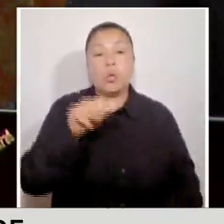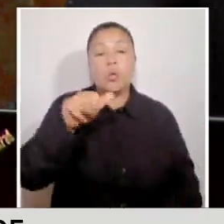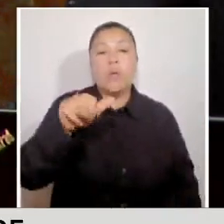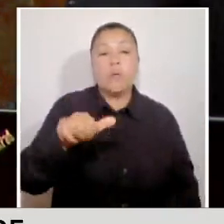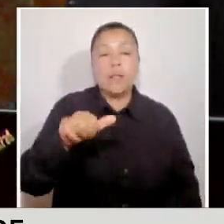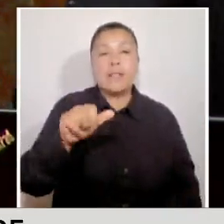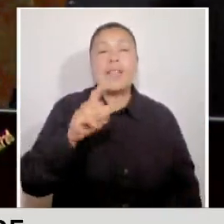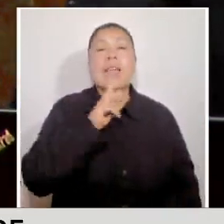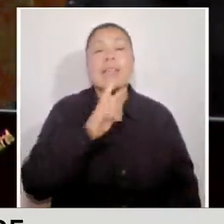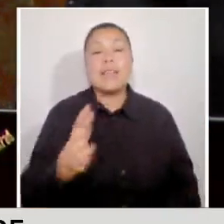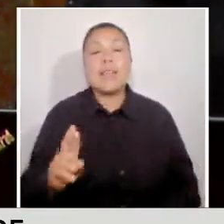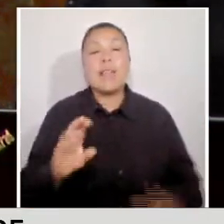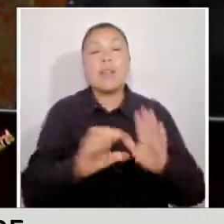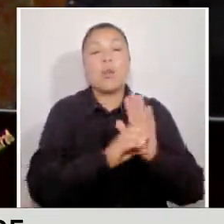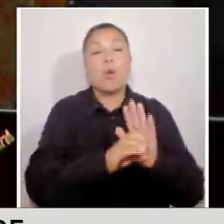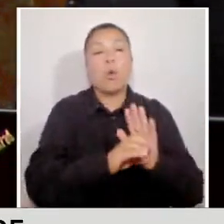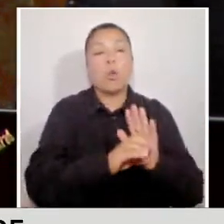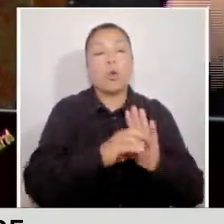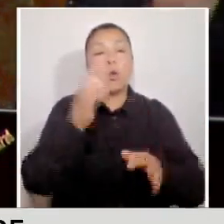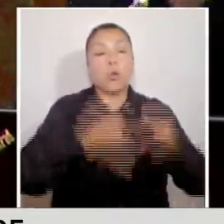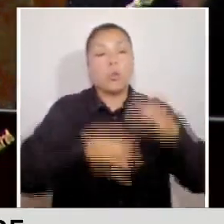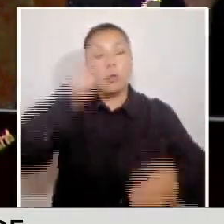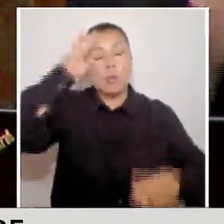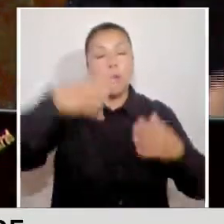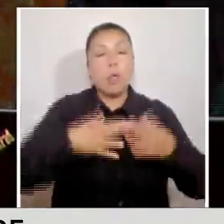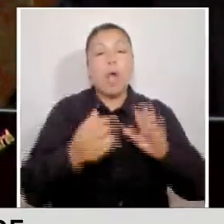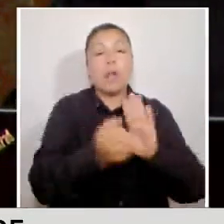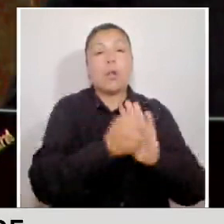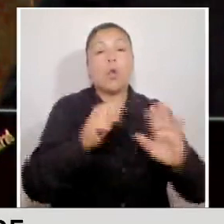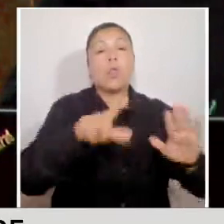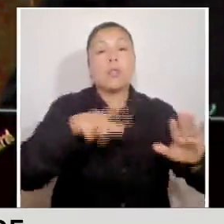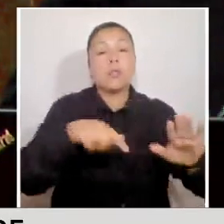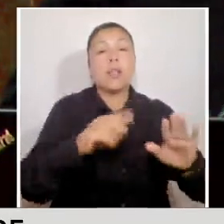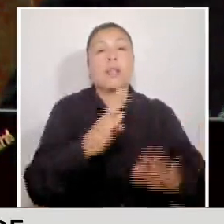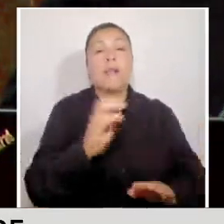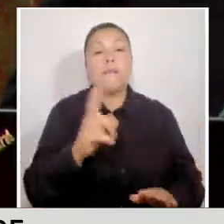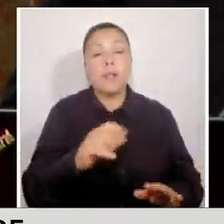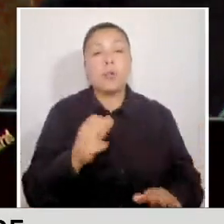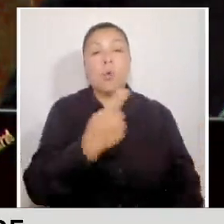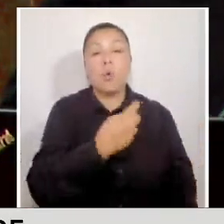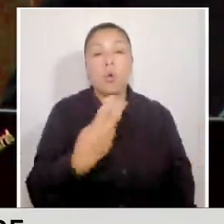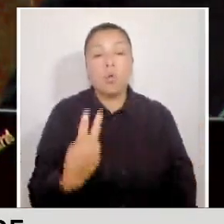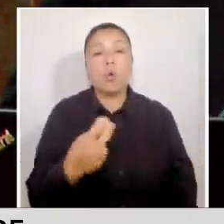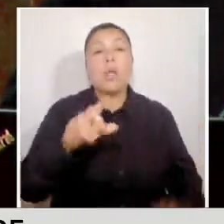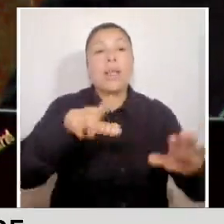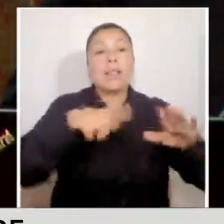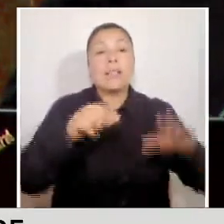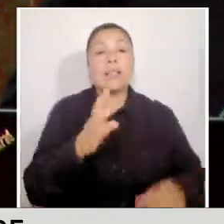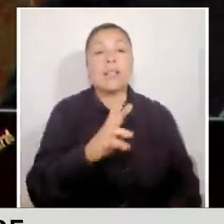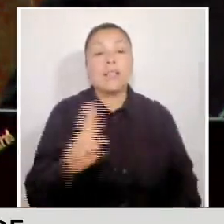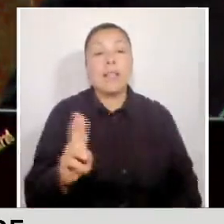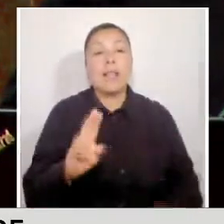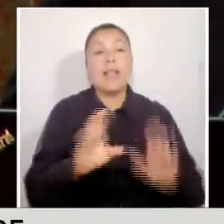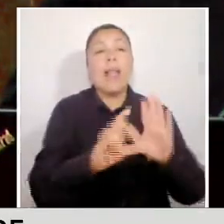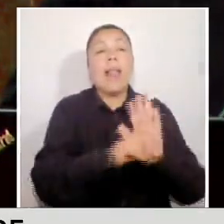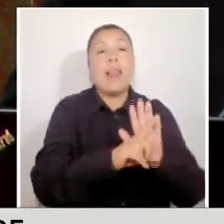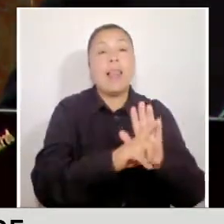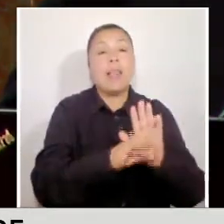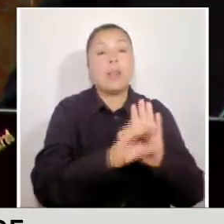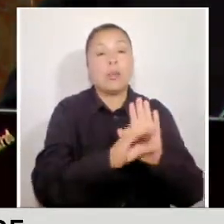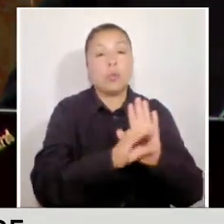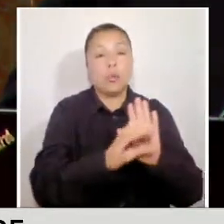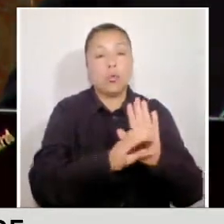código justicia militar en los artículos 17 17 bis número 1 y 2 y 7 ter de la Ley Orgánica de la policía de